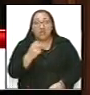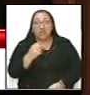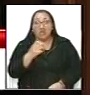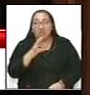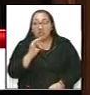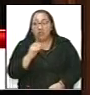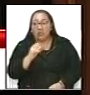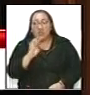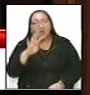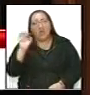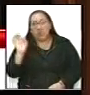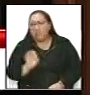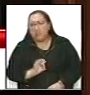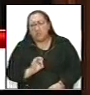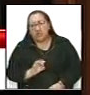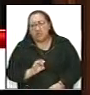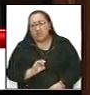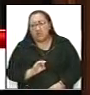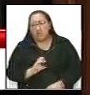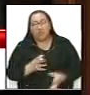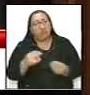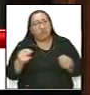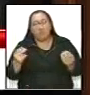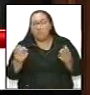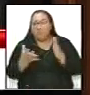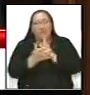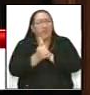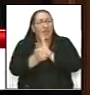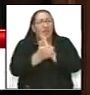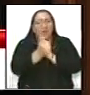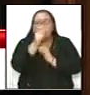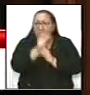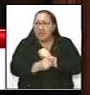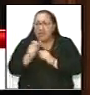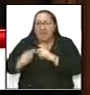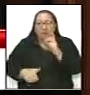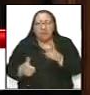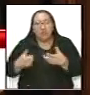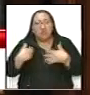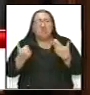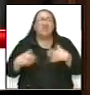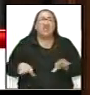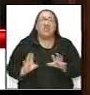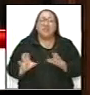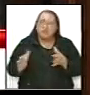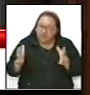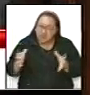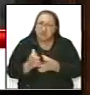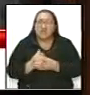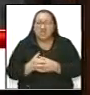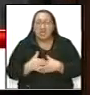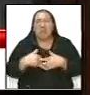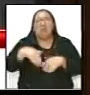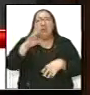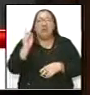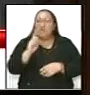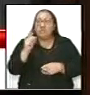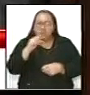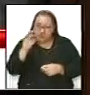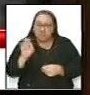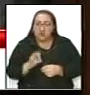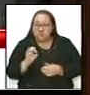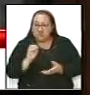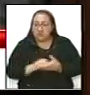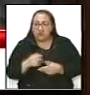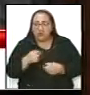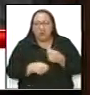frente de 40%, porque hay tantos talentos en el país que no deberíamos nosotros mezquinar el porcentaje